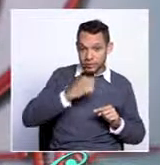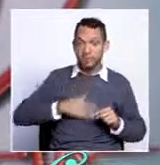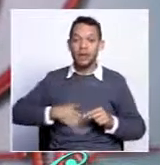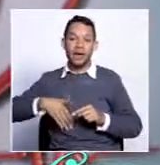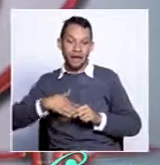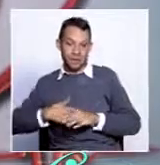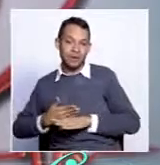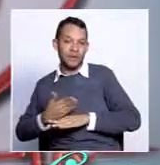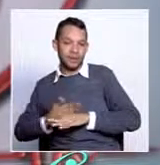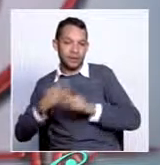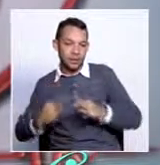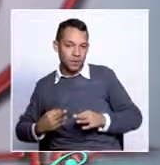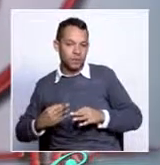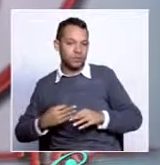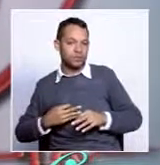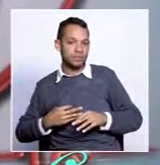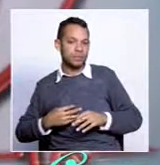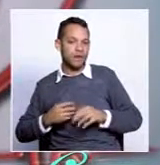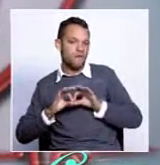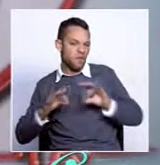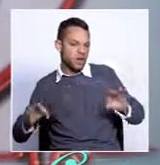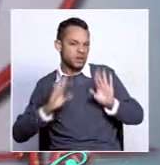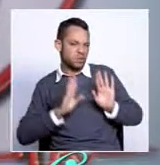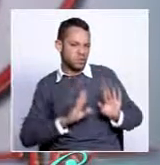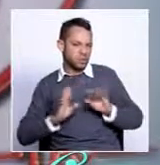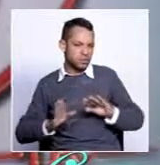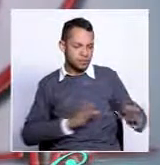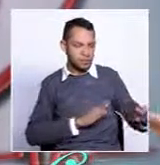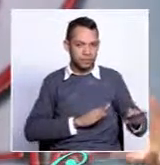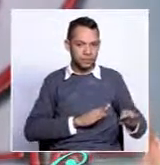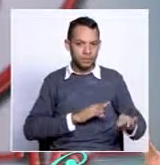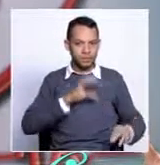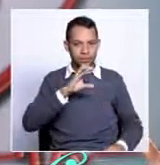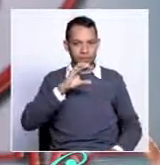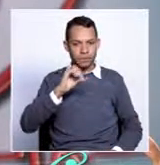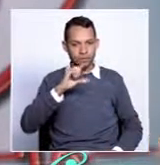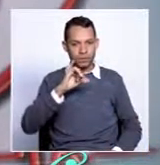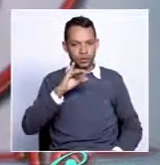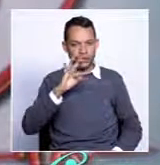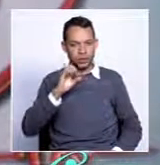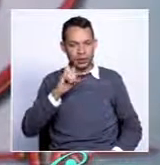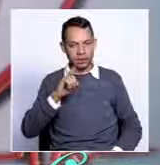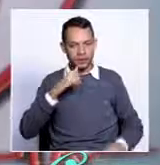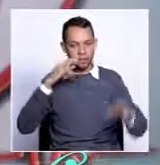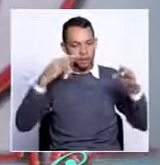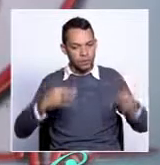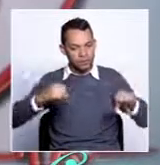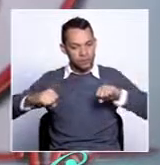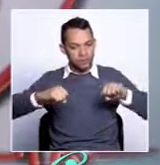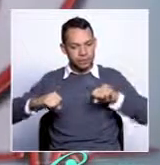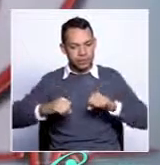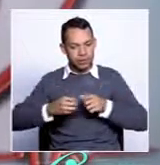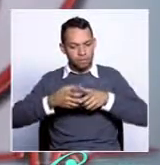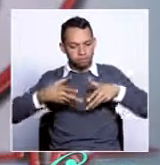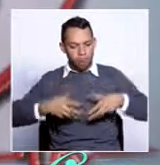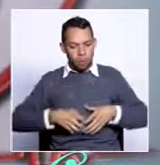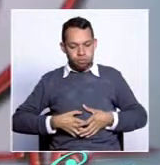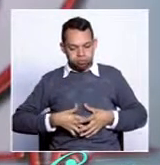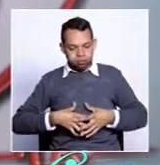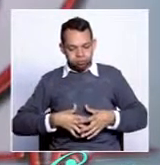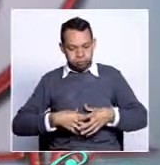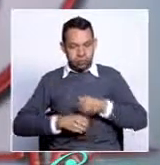intestino la colitis el síndrome de crown todas el proceso inflamatorio del colon